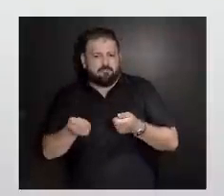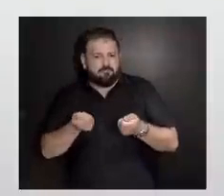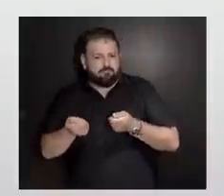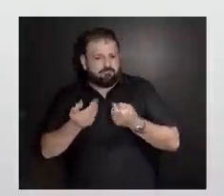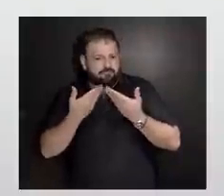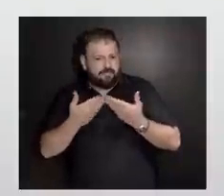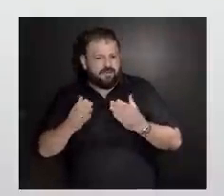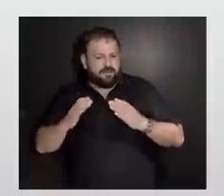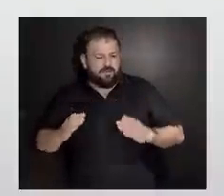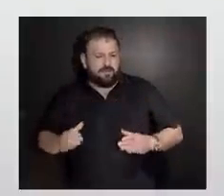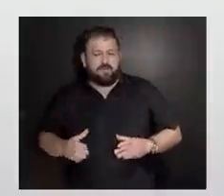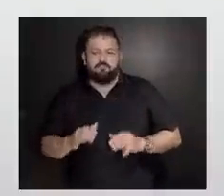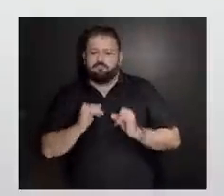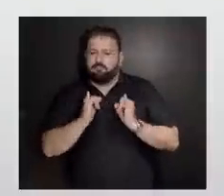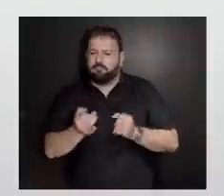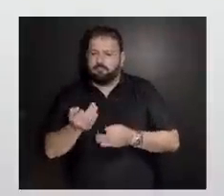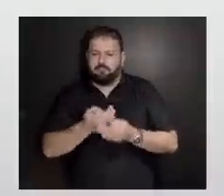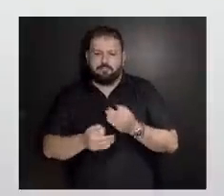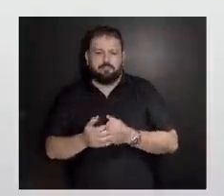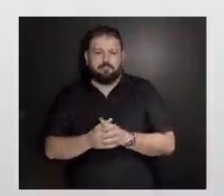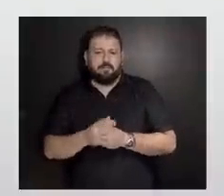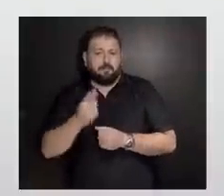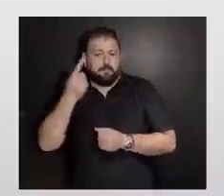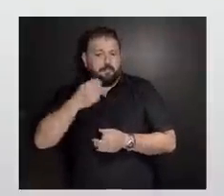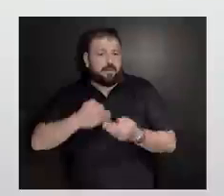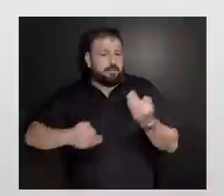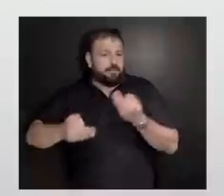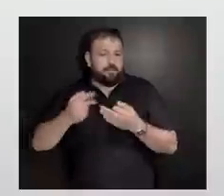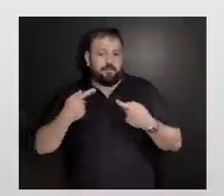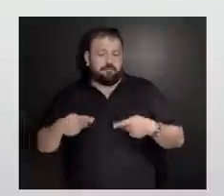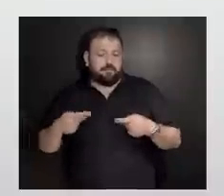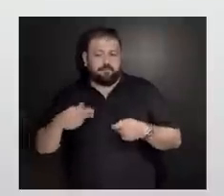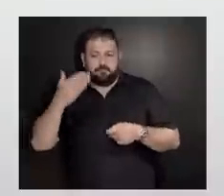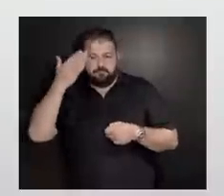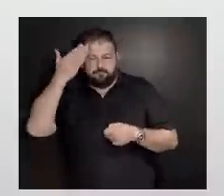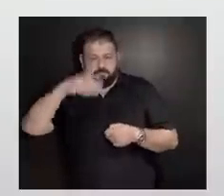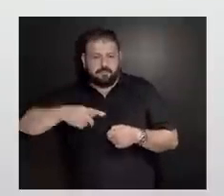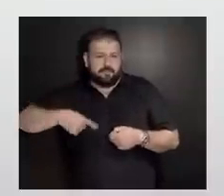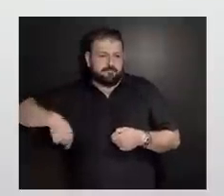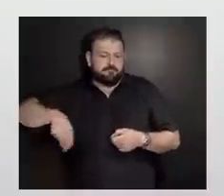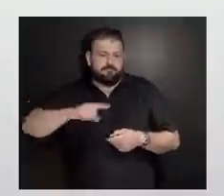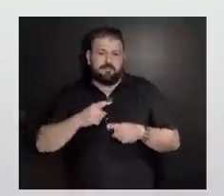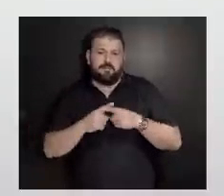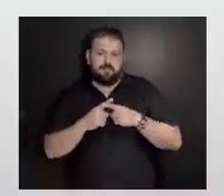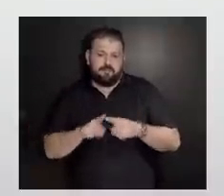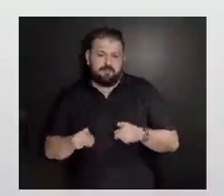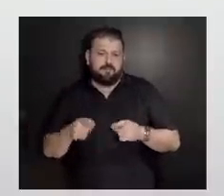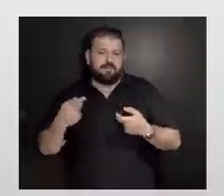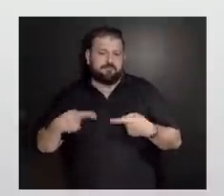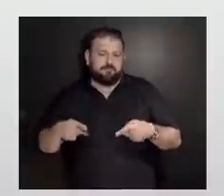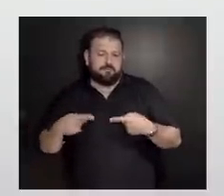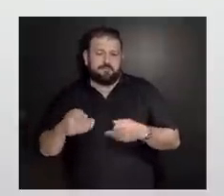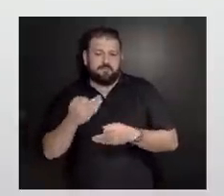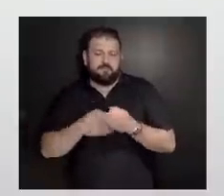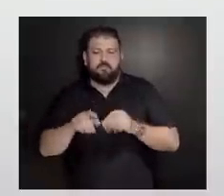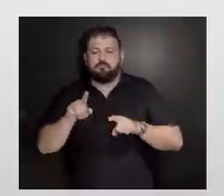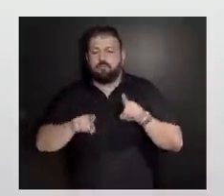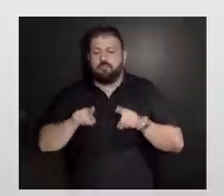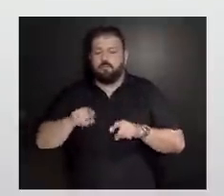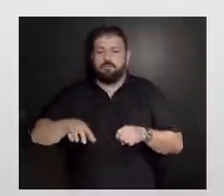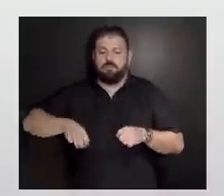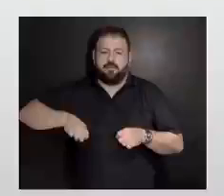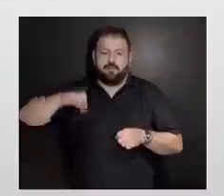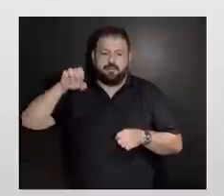sea individual. Esto quiere decir que no para todas las personas va a ser el mismo plan de alimentación porque va a depender de su edad, de